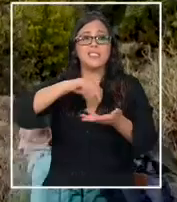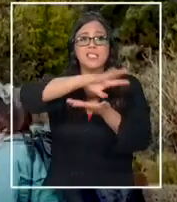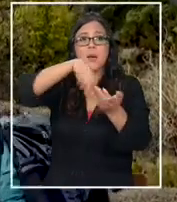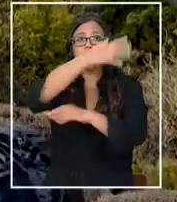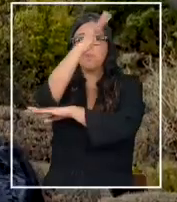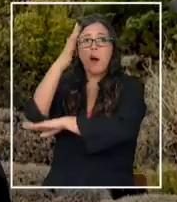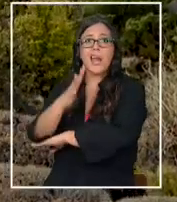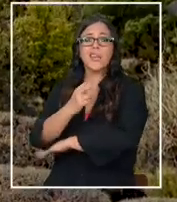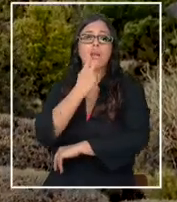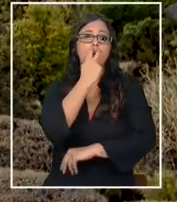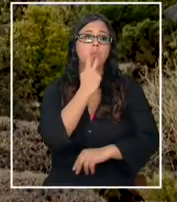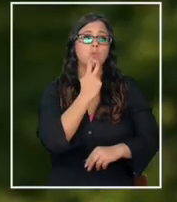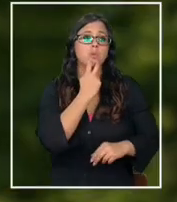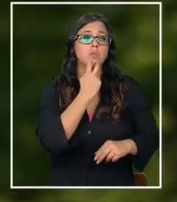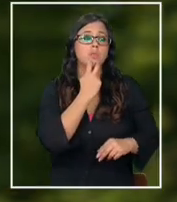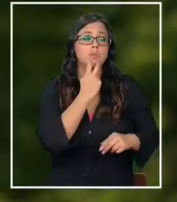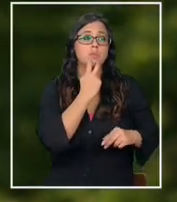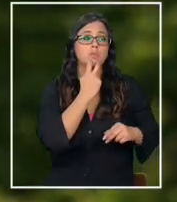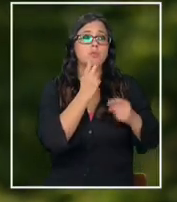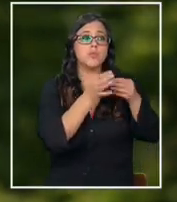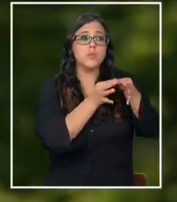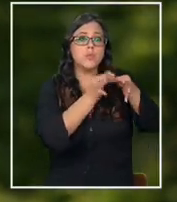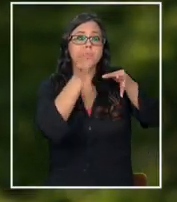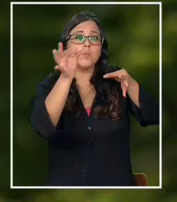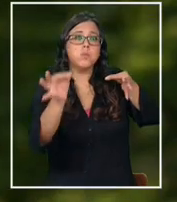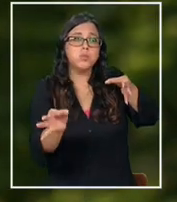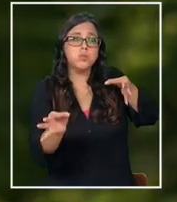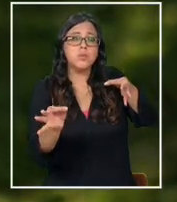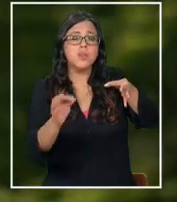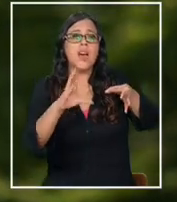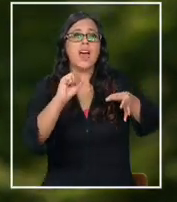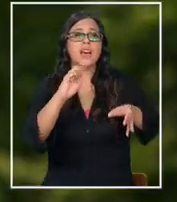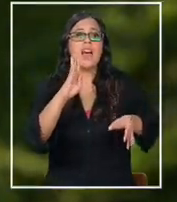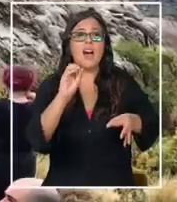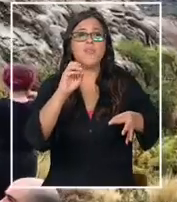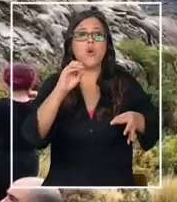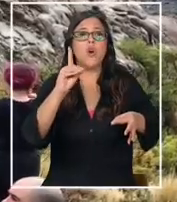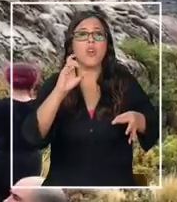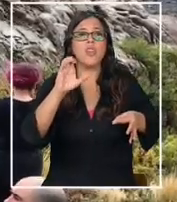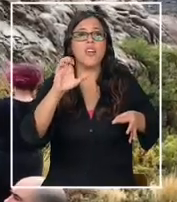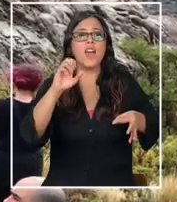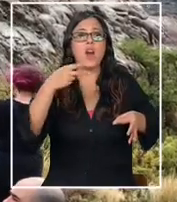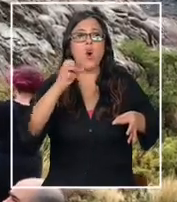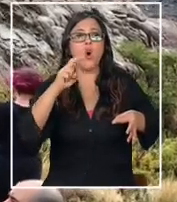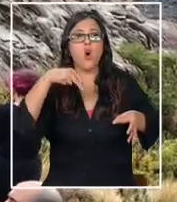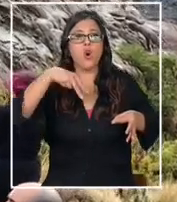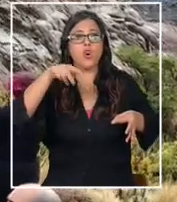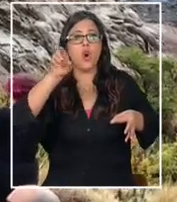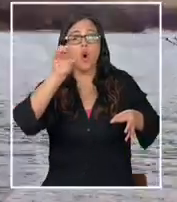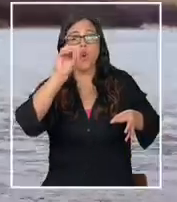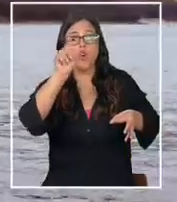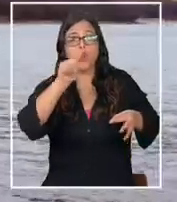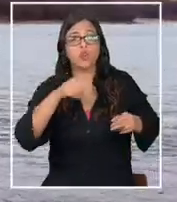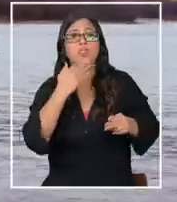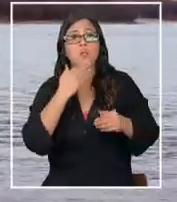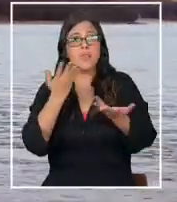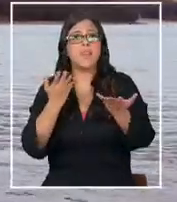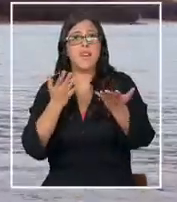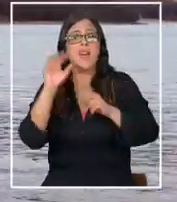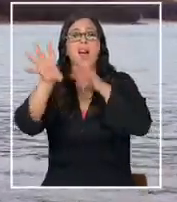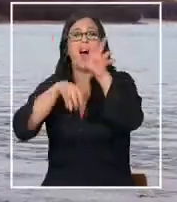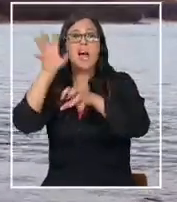árboles nativos y especies amenazadas como el huemul. La fundación sin fines de lucro hoy lleva por